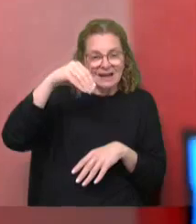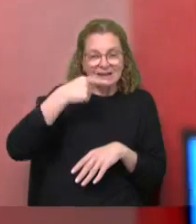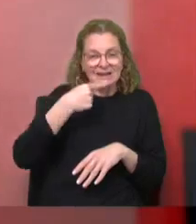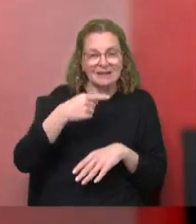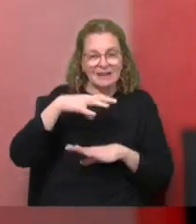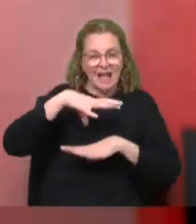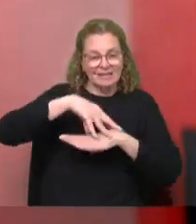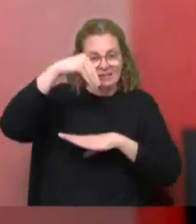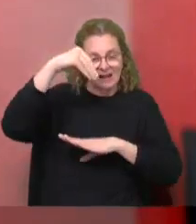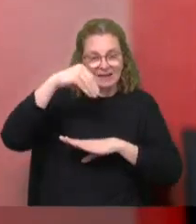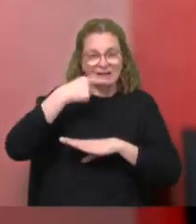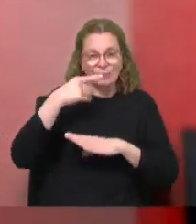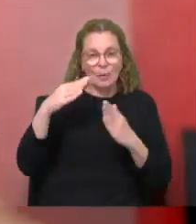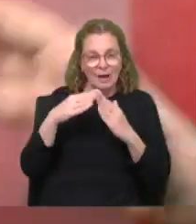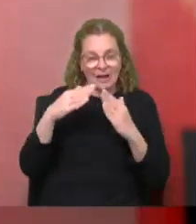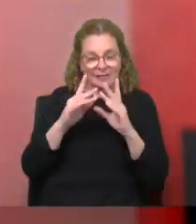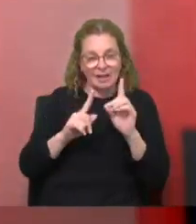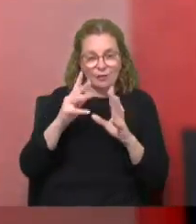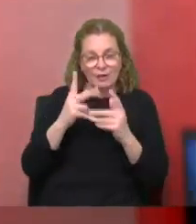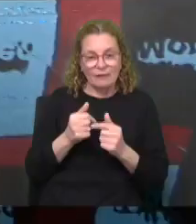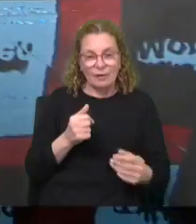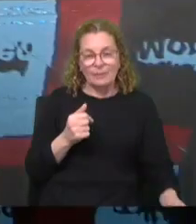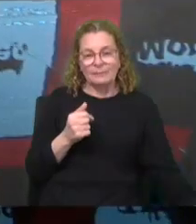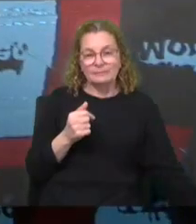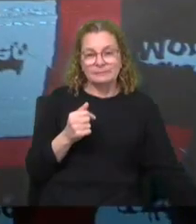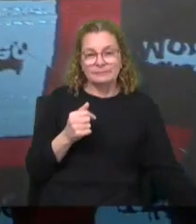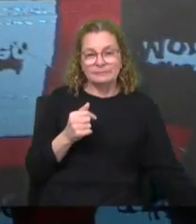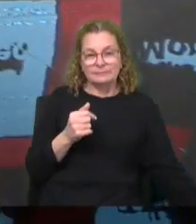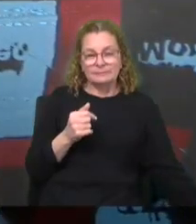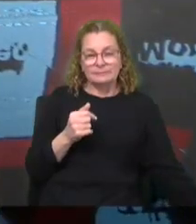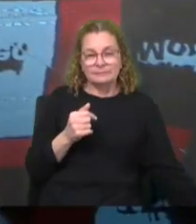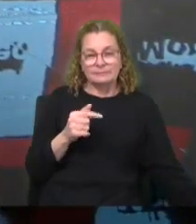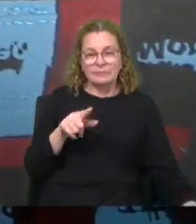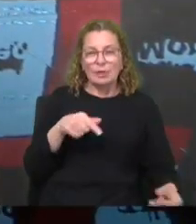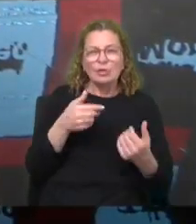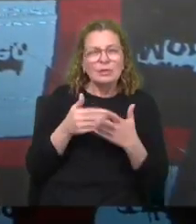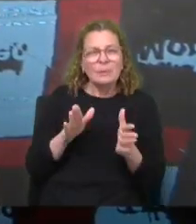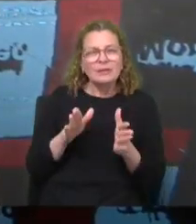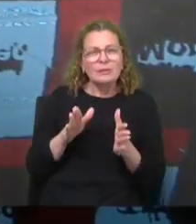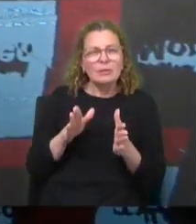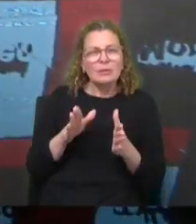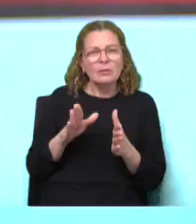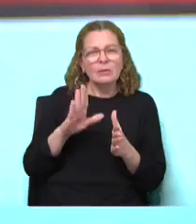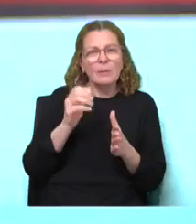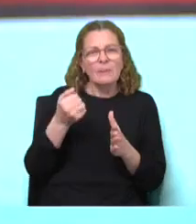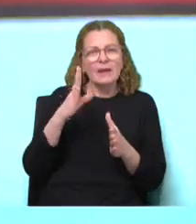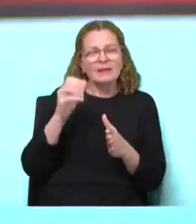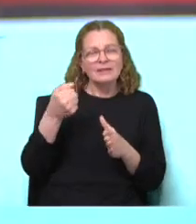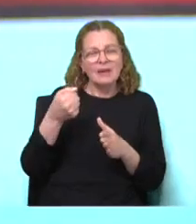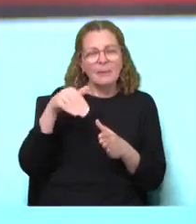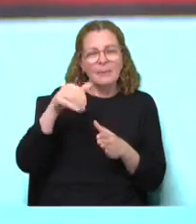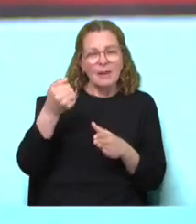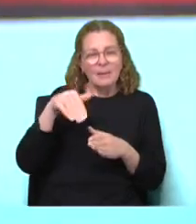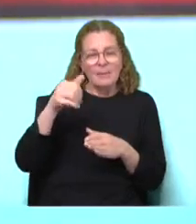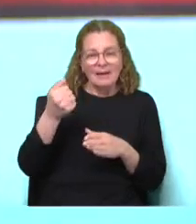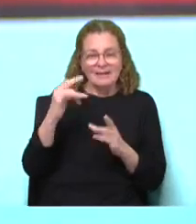son como de la casa de alguna pero manera. ¿Pero vos te acordás dónde fue que arrancó? Ahora se me fue de la memoria. ¿Dónde arrancó? Para mí Pachamama o algo así. En Pachamama. Ya